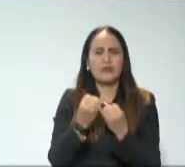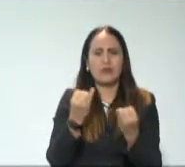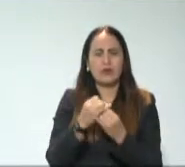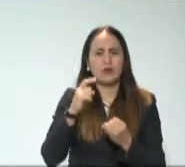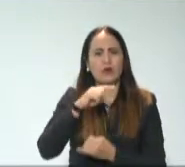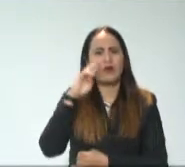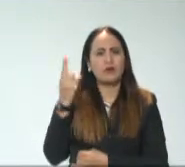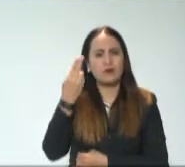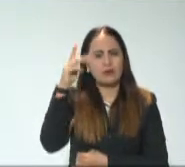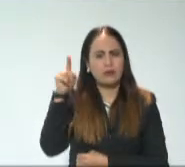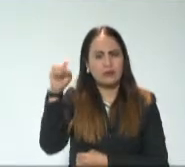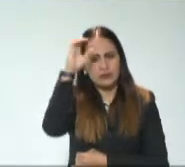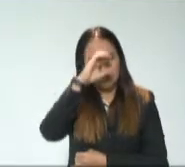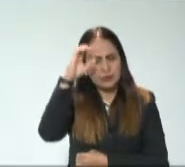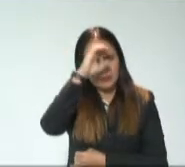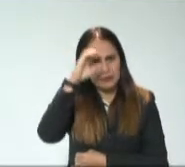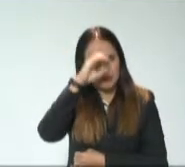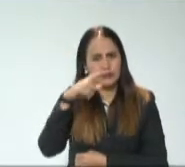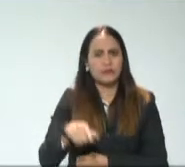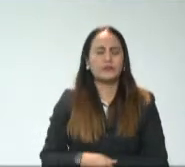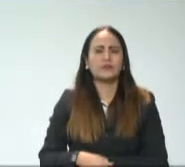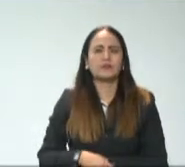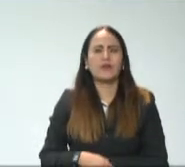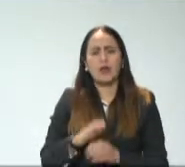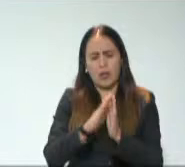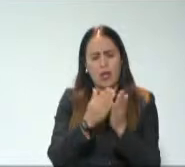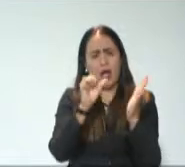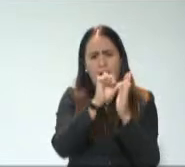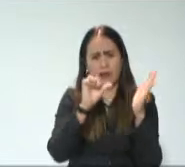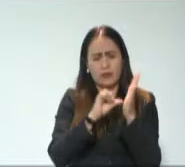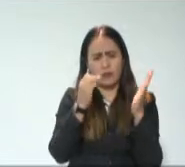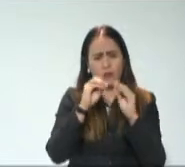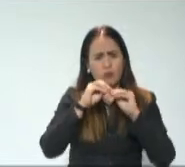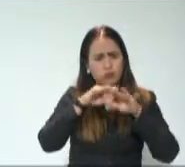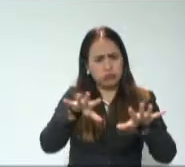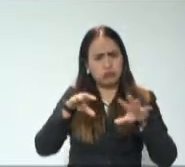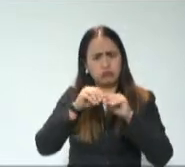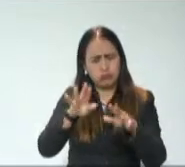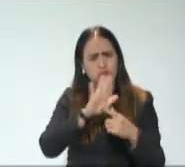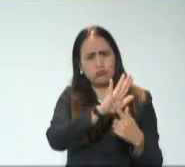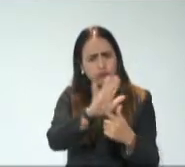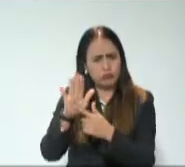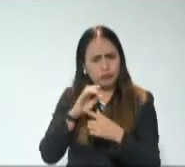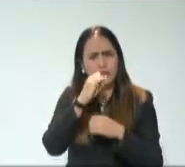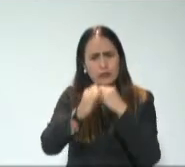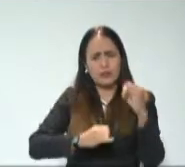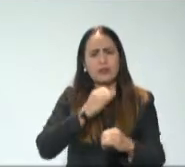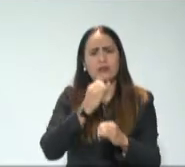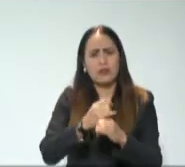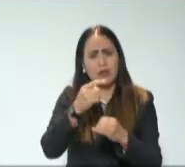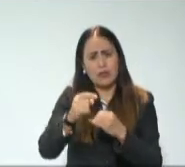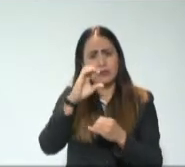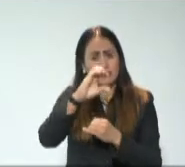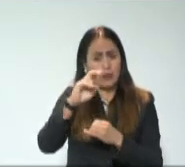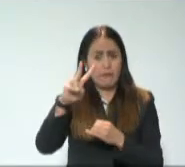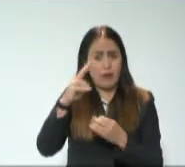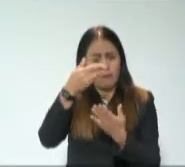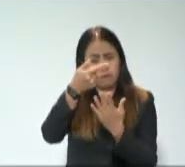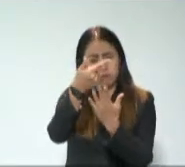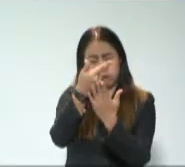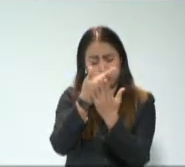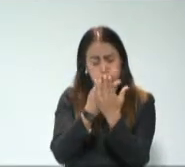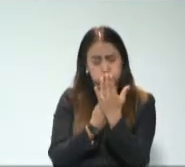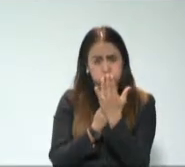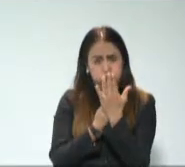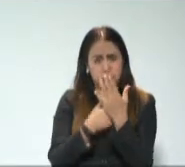informad ha publicado tambén numerosos artículos a bueno tiene un currículum muy muy amplio